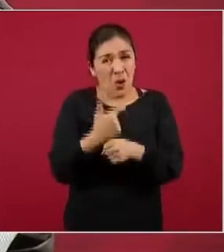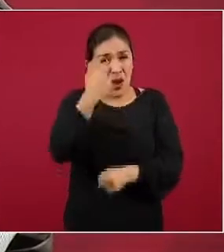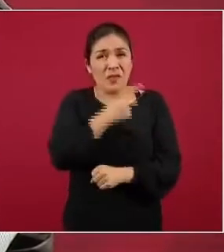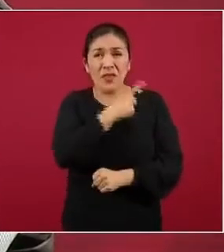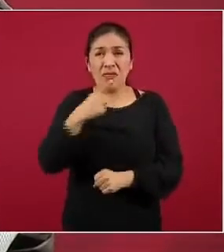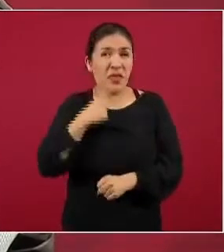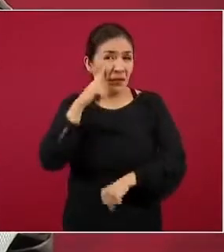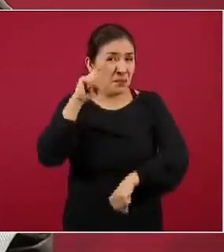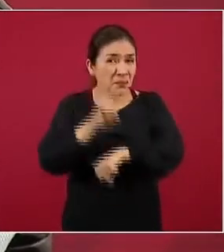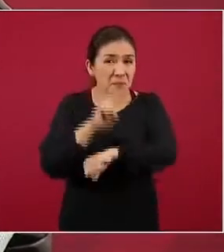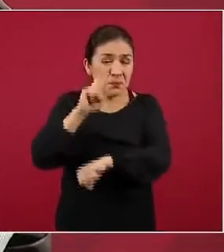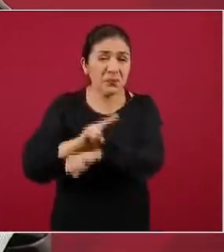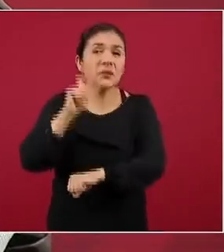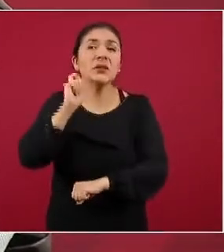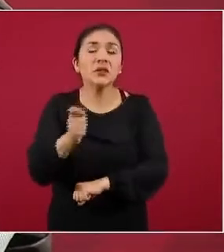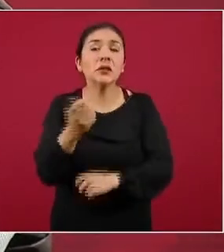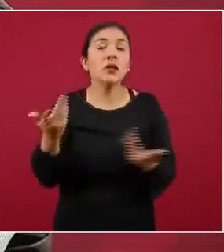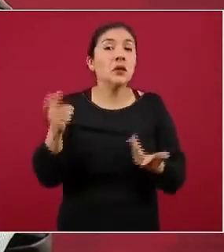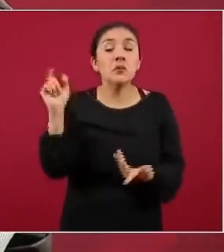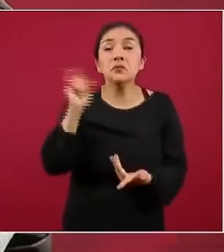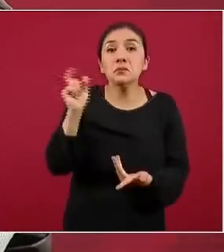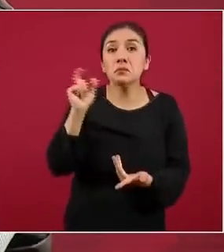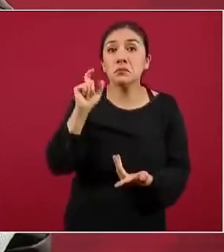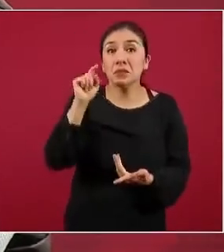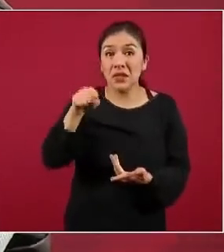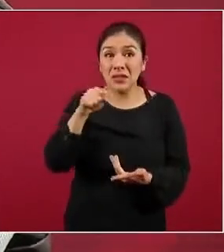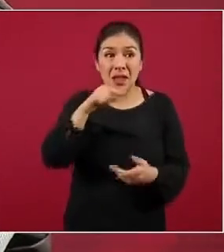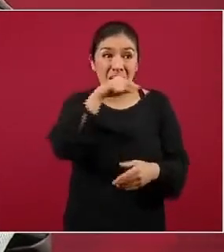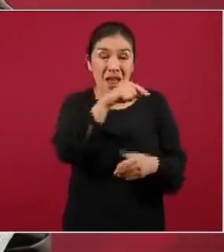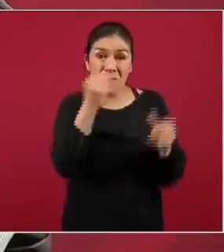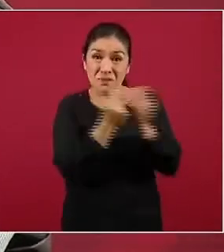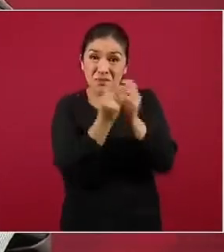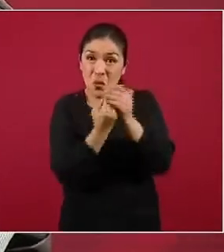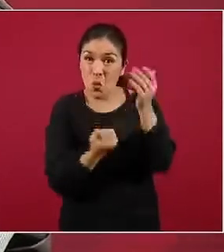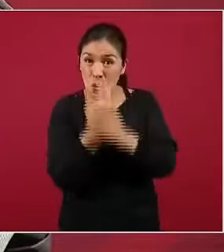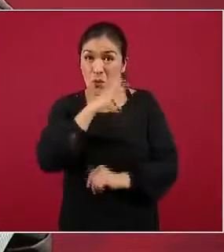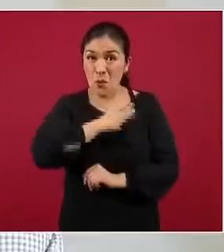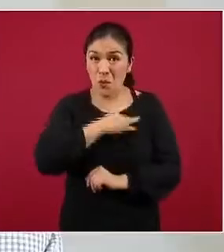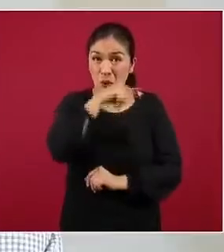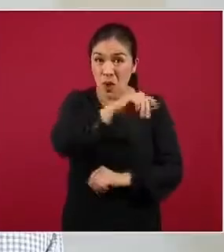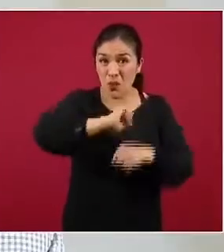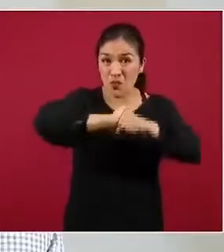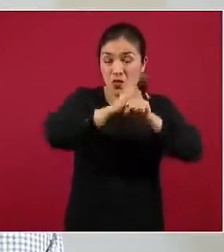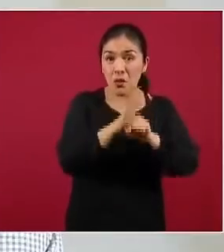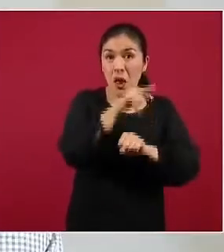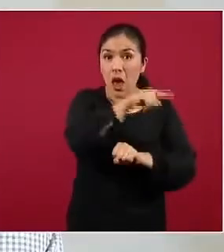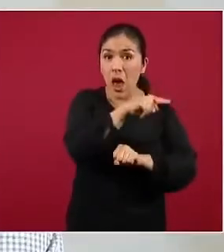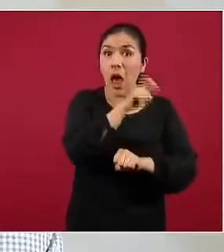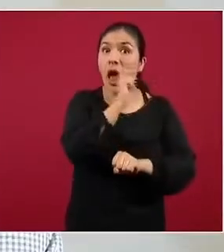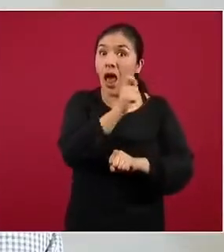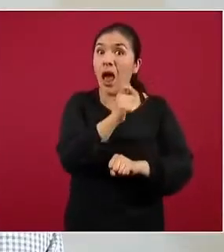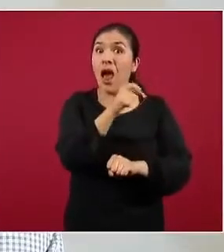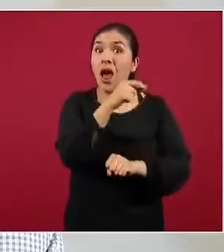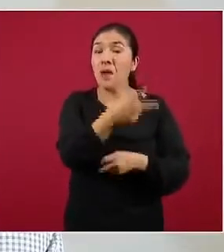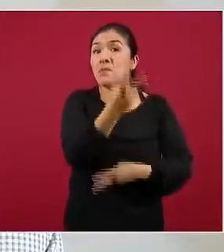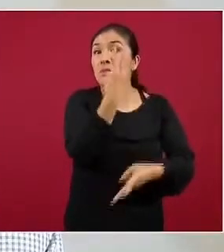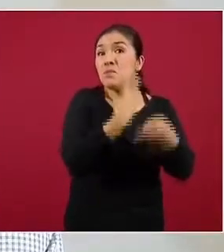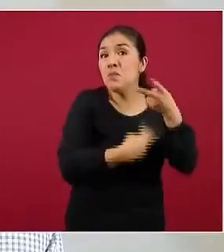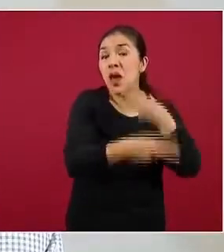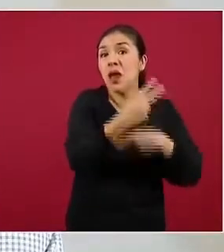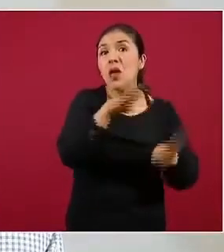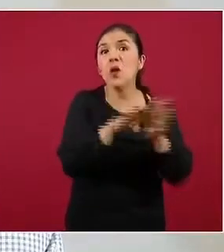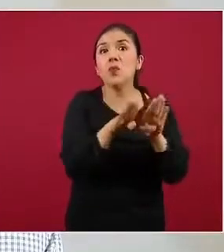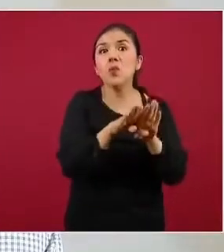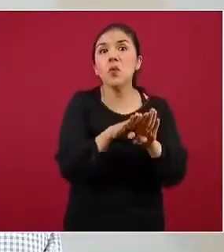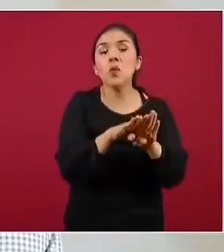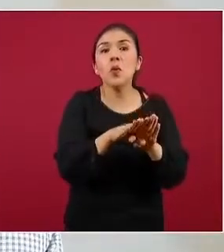dar seguimiento es si la variante en su momento tiene que ver también con la generación, digamos,